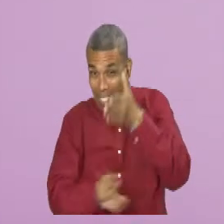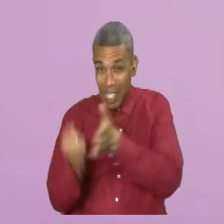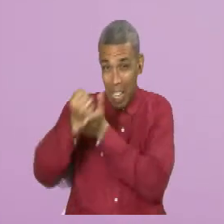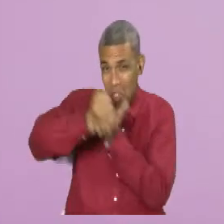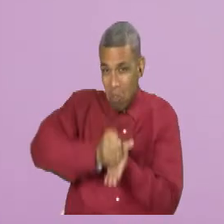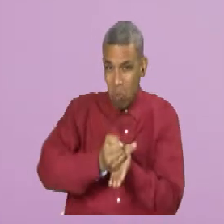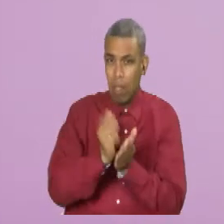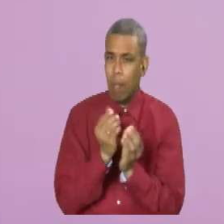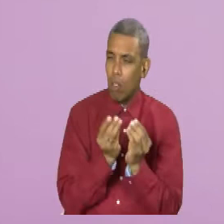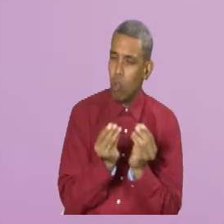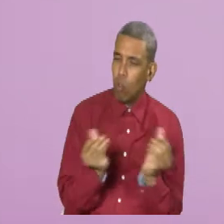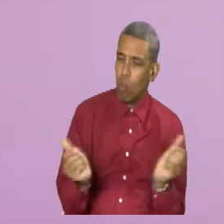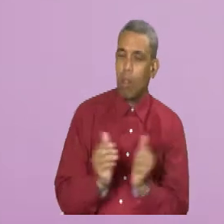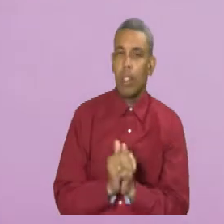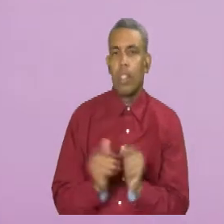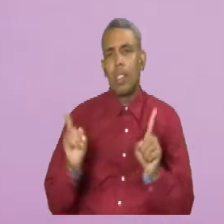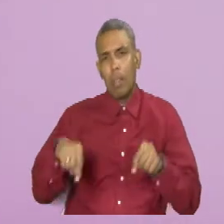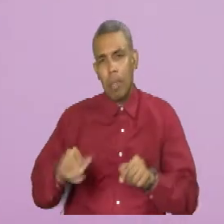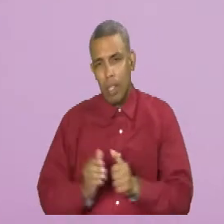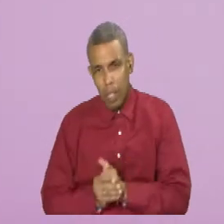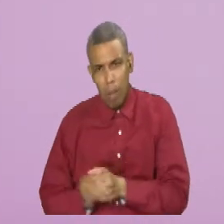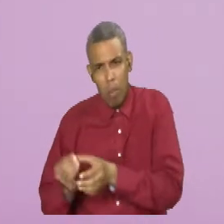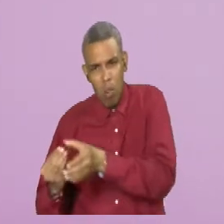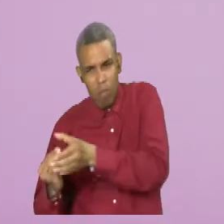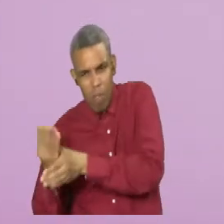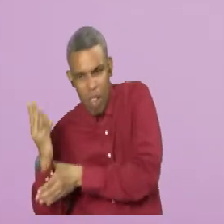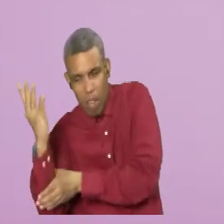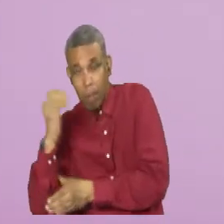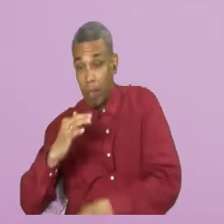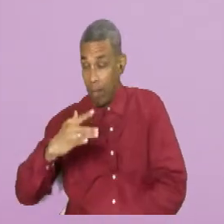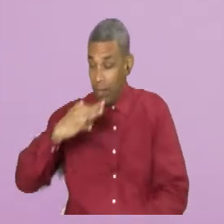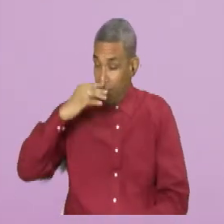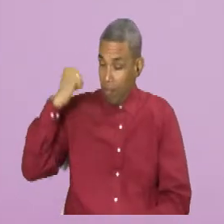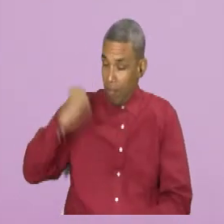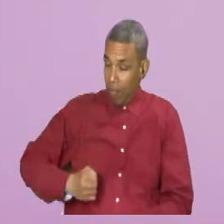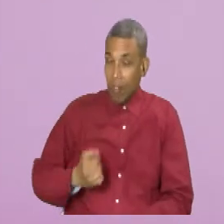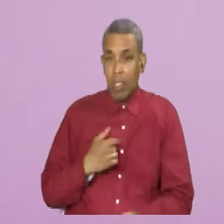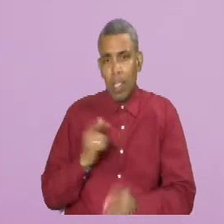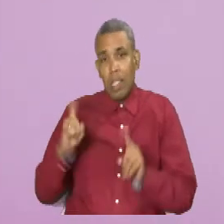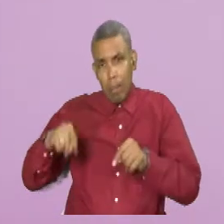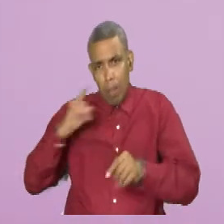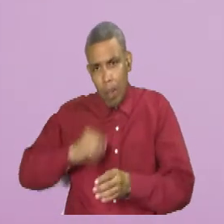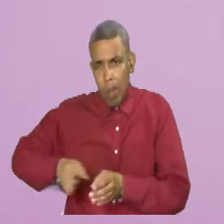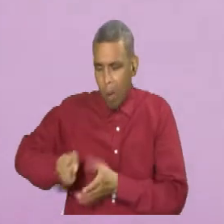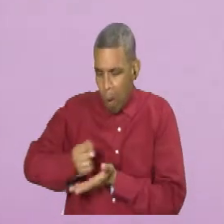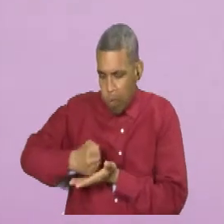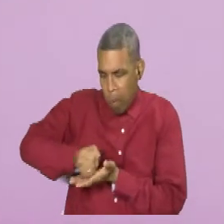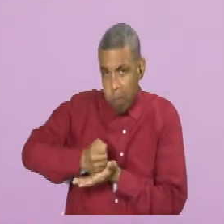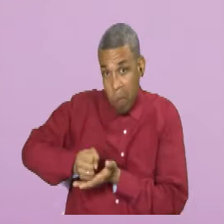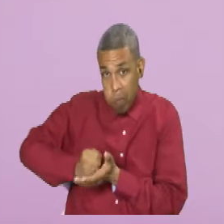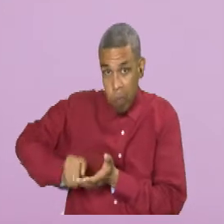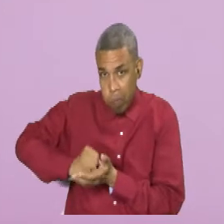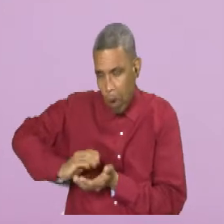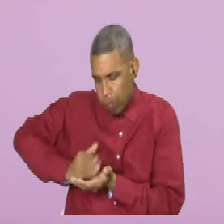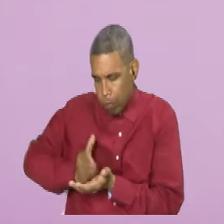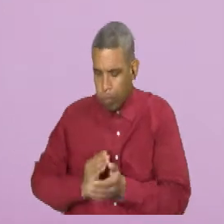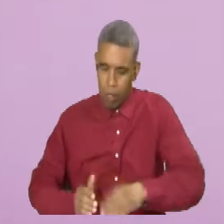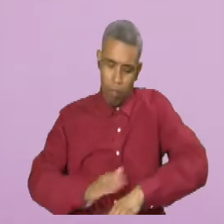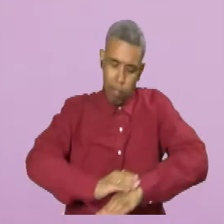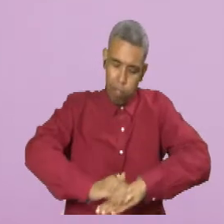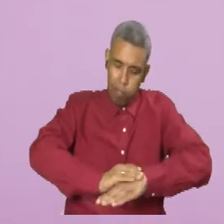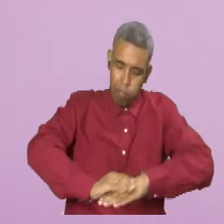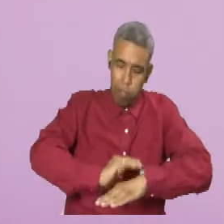hierbas aromáticas que nos permite que después de una exfoliación profunda podamos hidratar la piel y quedar absolutamente suave.